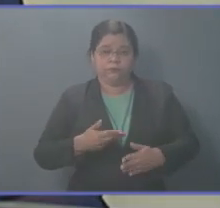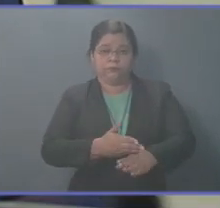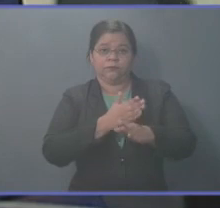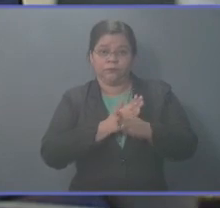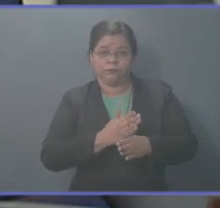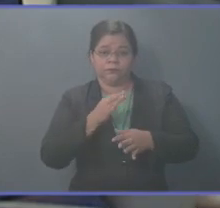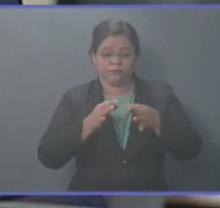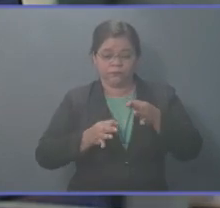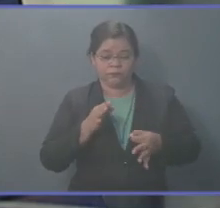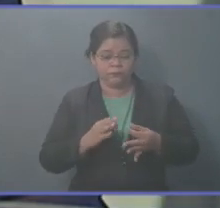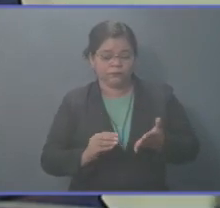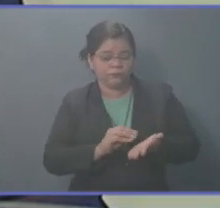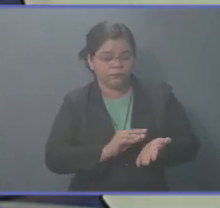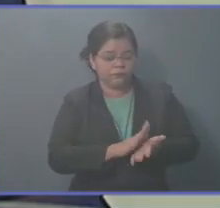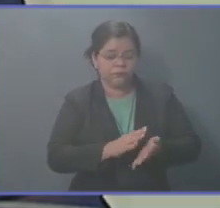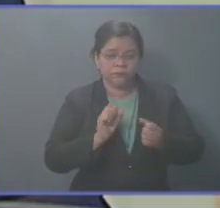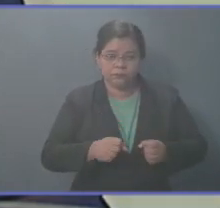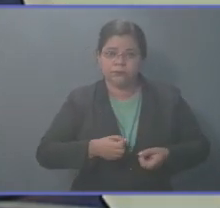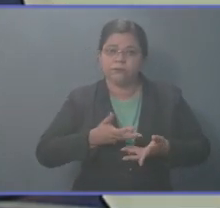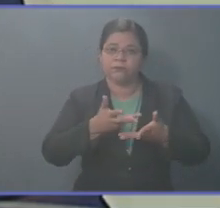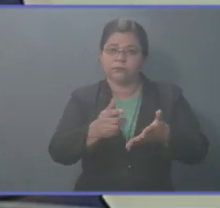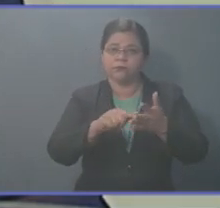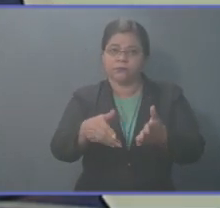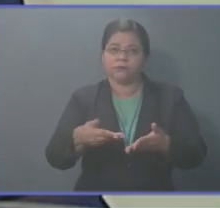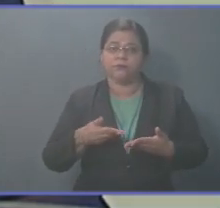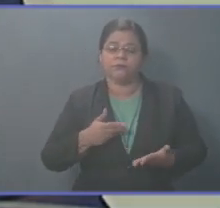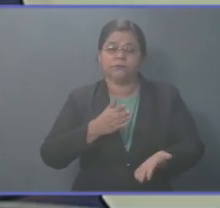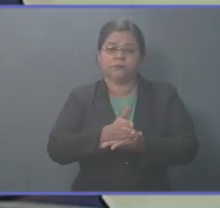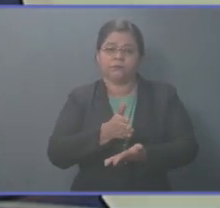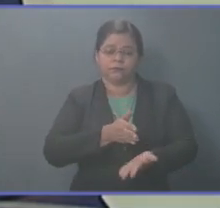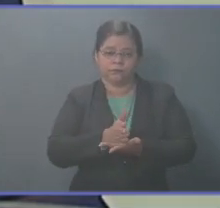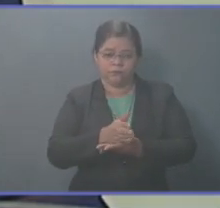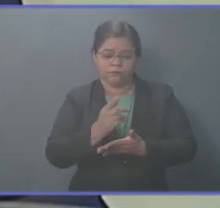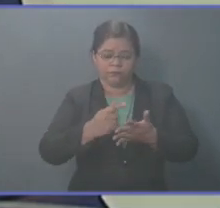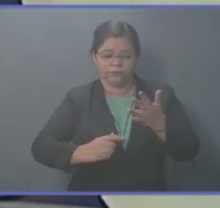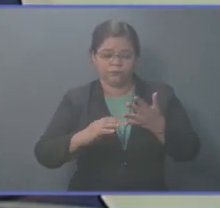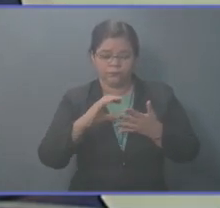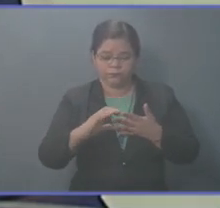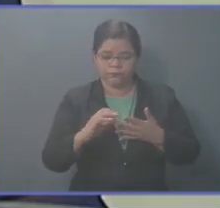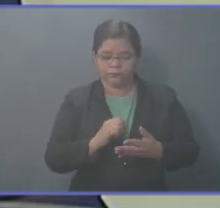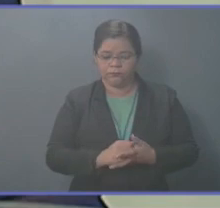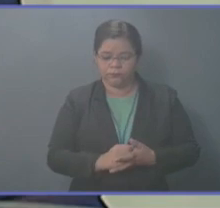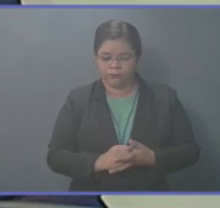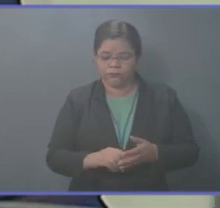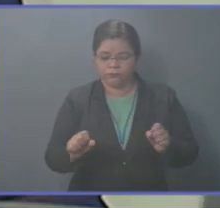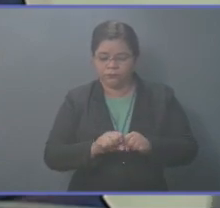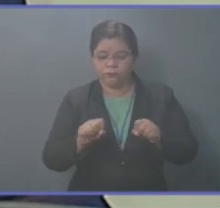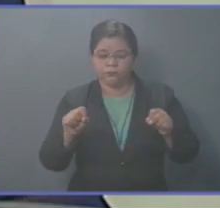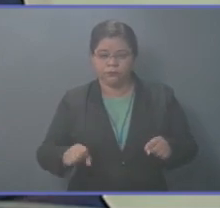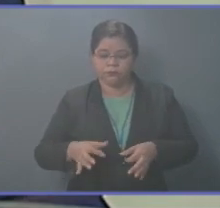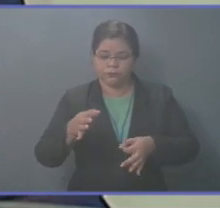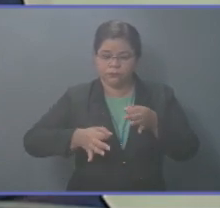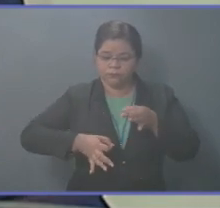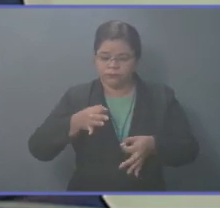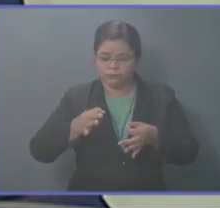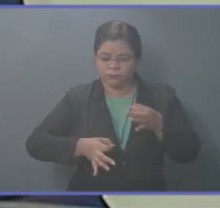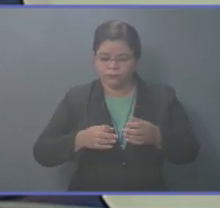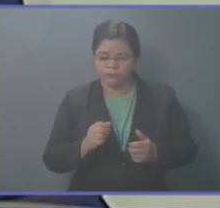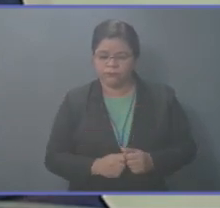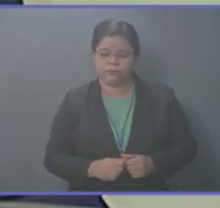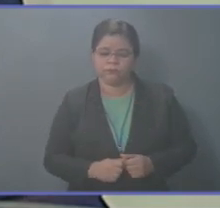jurisdiccional que se manifiesta, entre otras cosas, en los derechos de acceso a la jurisdicción y en la ejecución de las resoluciones judiciales, José